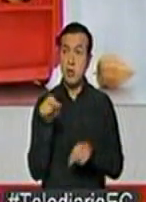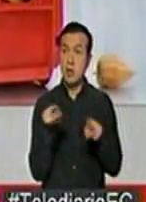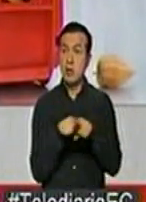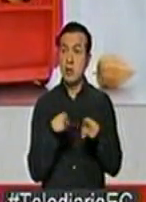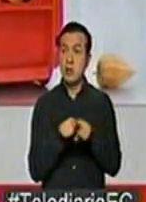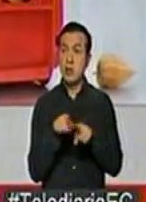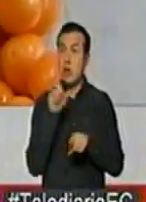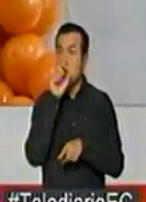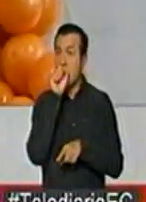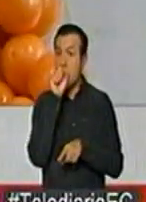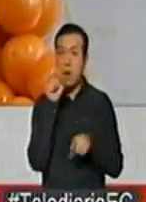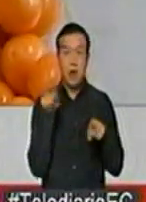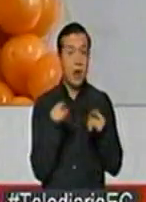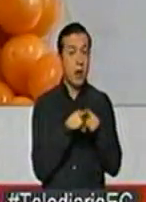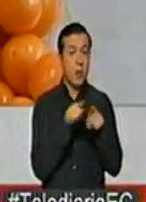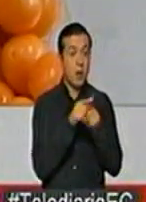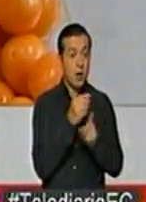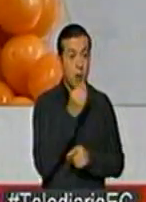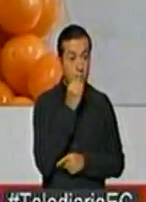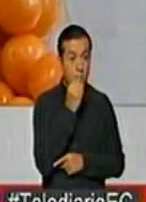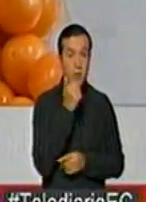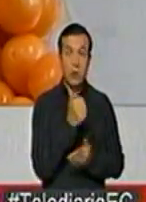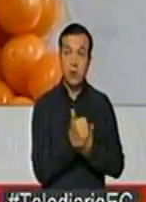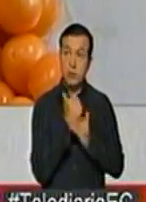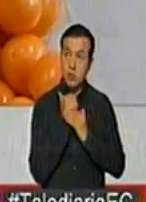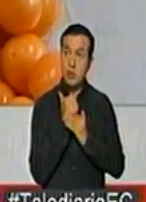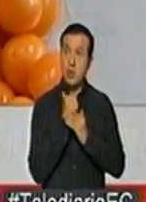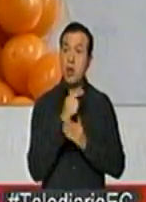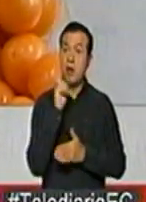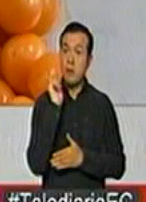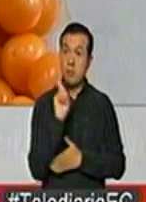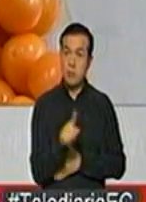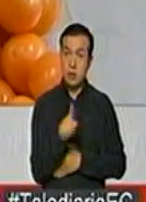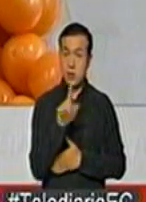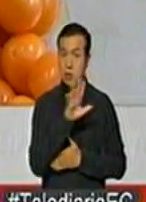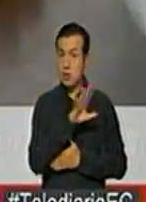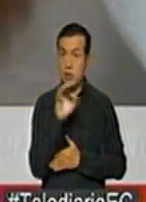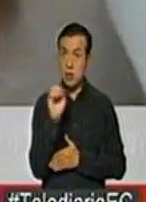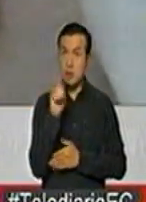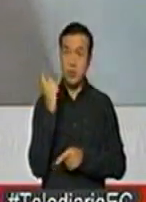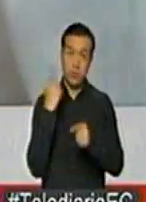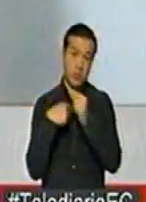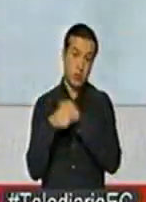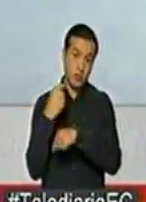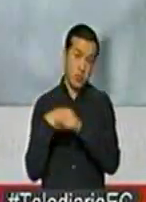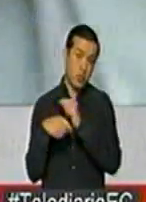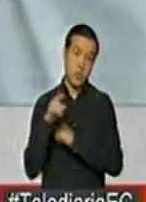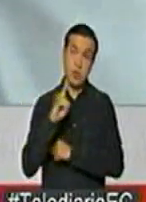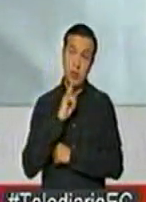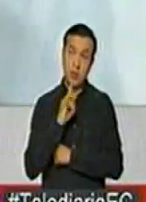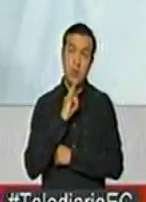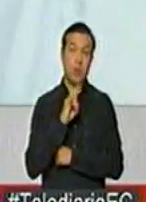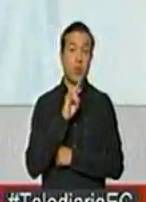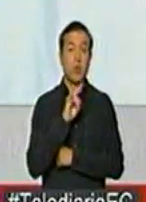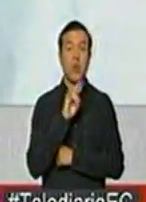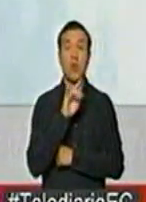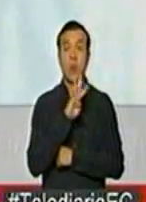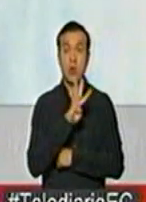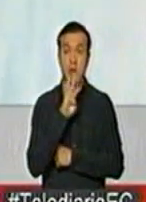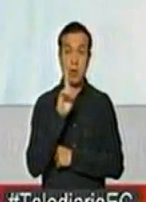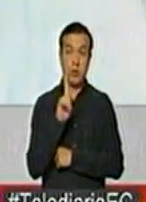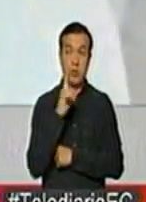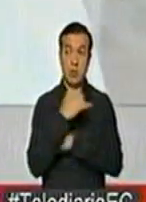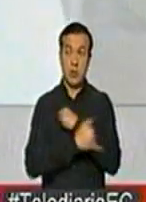de una naranja. La exportación de 1.500 kilogramos de uvilla a los Estados Unidos y de 14.000 a 41 países de